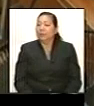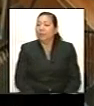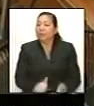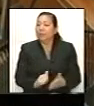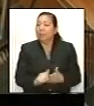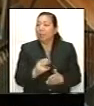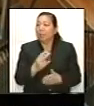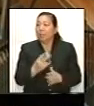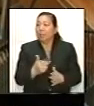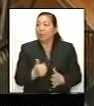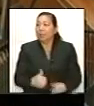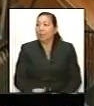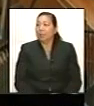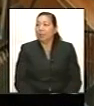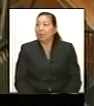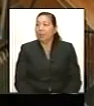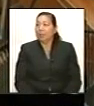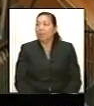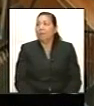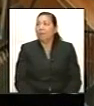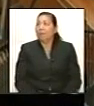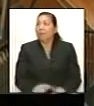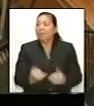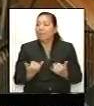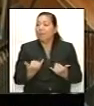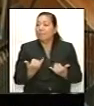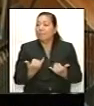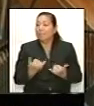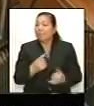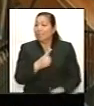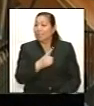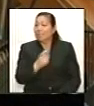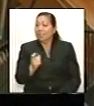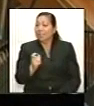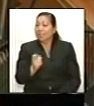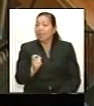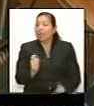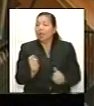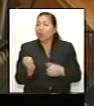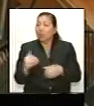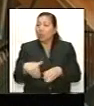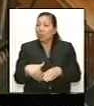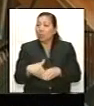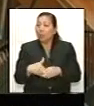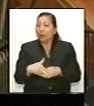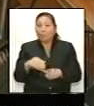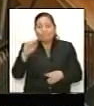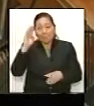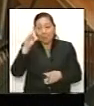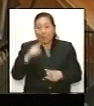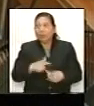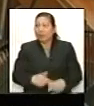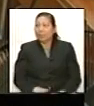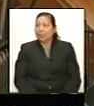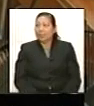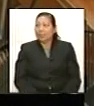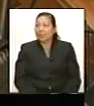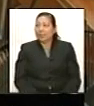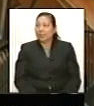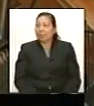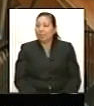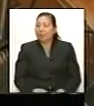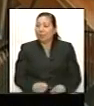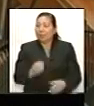es 26 de octubre. De ahí, en este caso, 100, por convenio con la policía, ¿no? Ahora hay 100 Centros de Emergencia